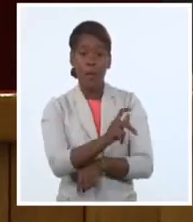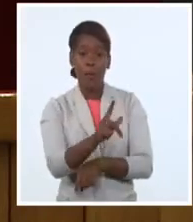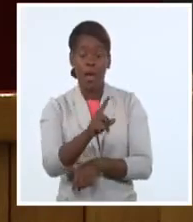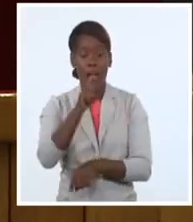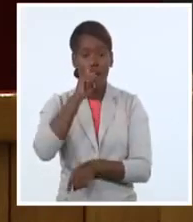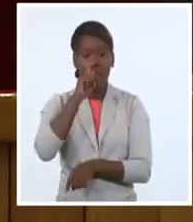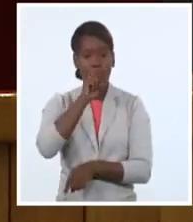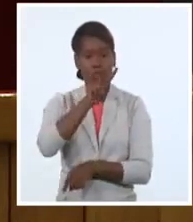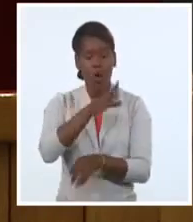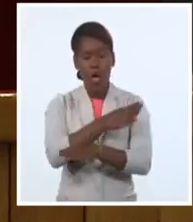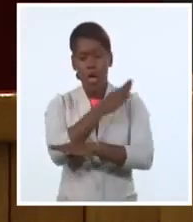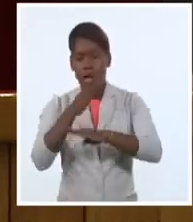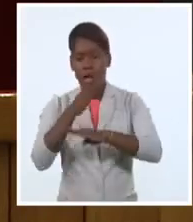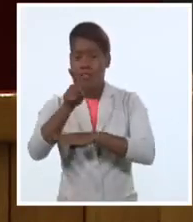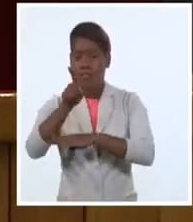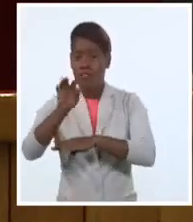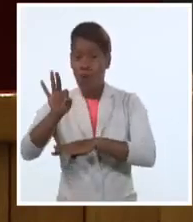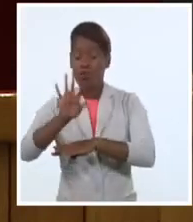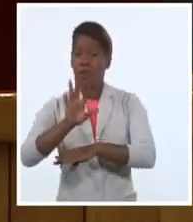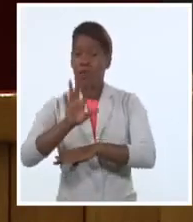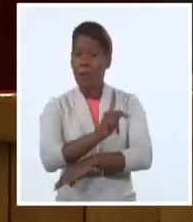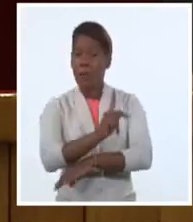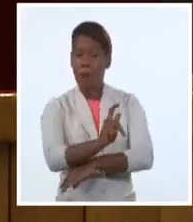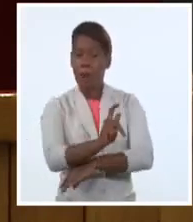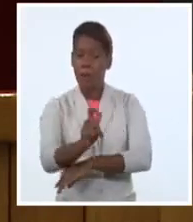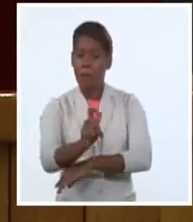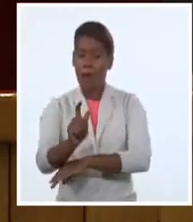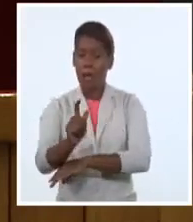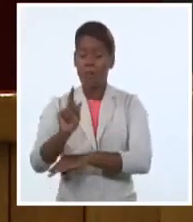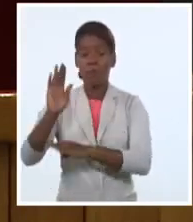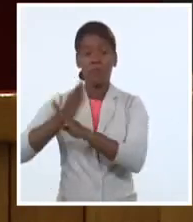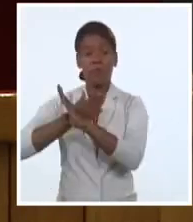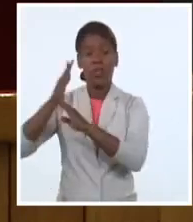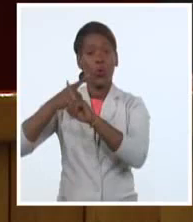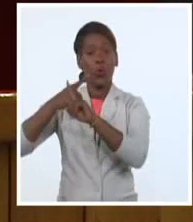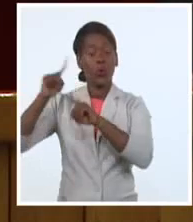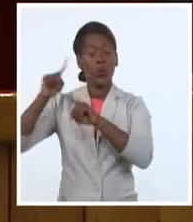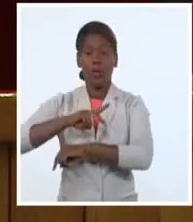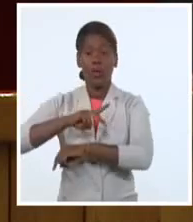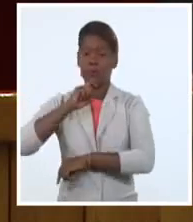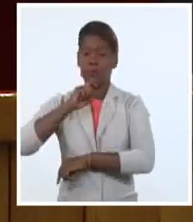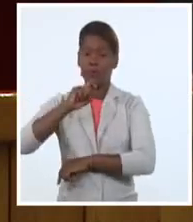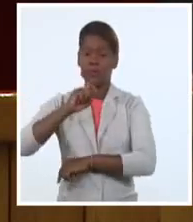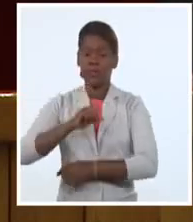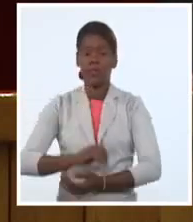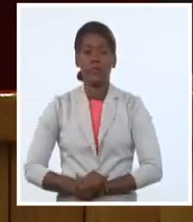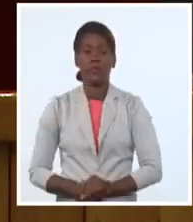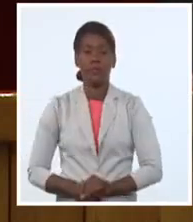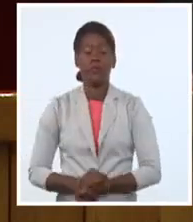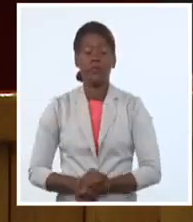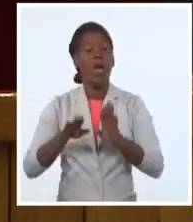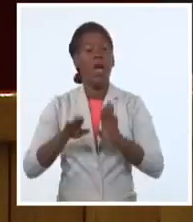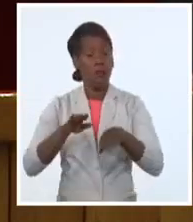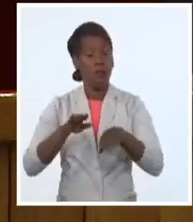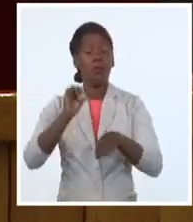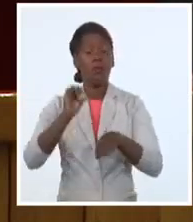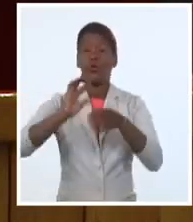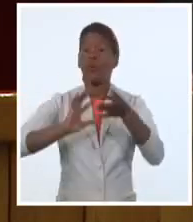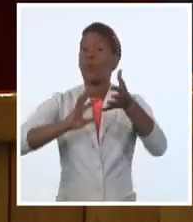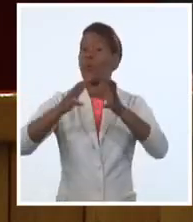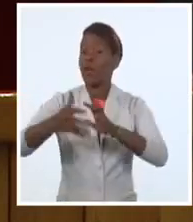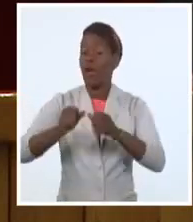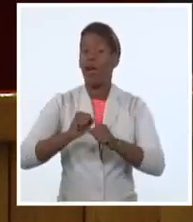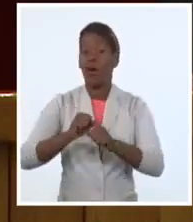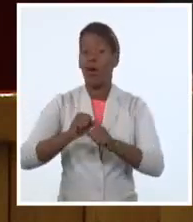camino, atravesamos los duros golpes de picos de contagios, saturación de hospitales, crisis en la disponibilidad de camas